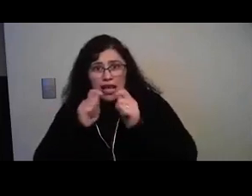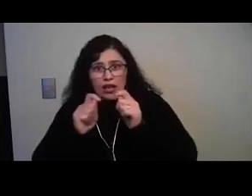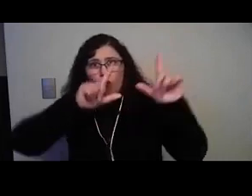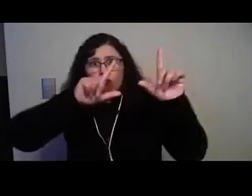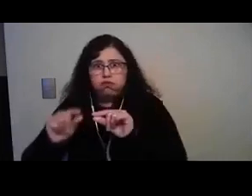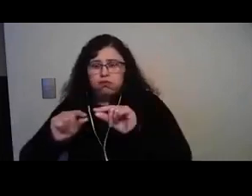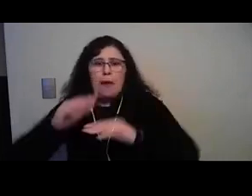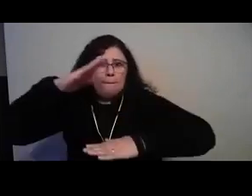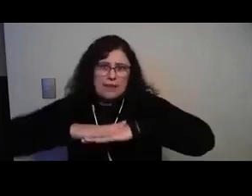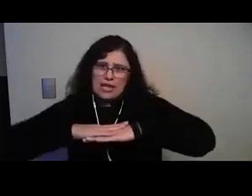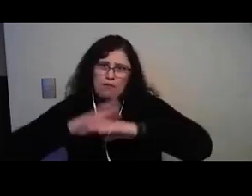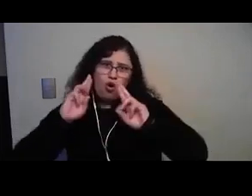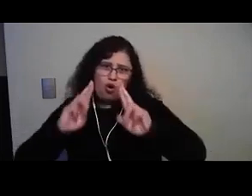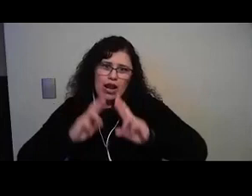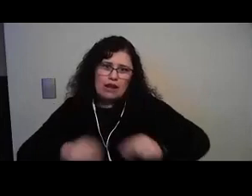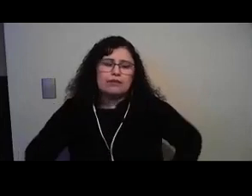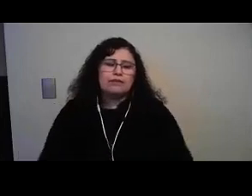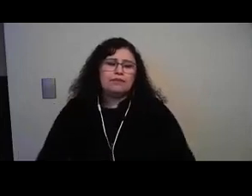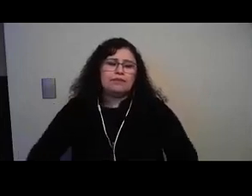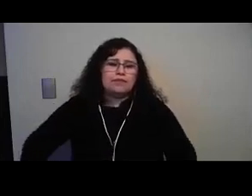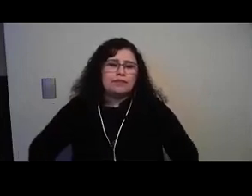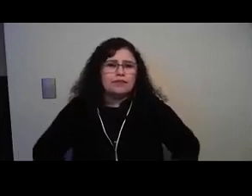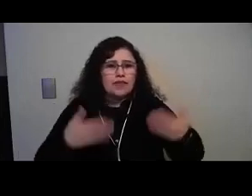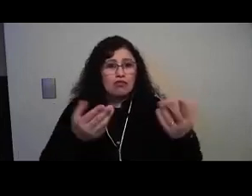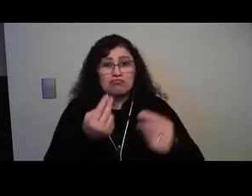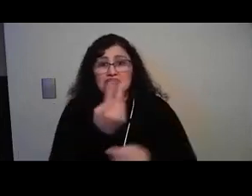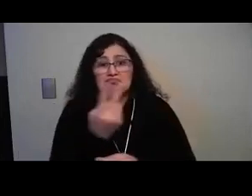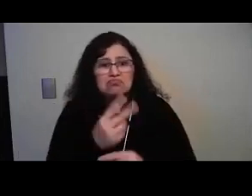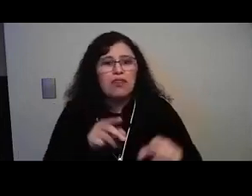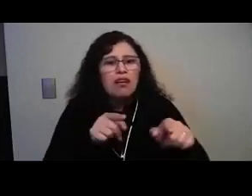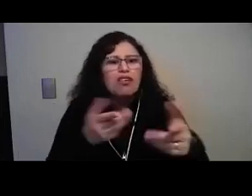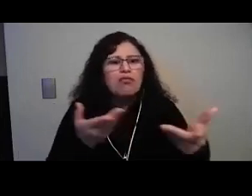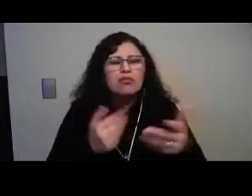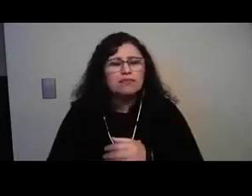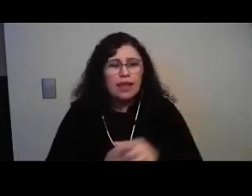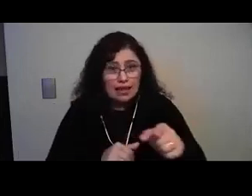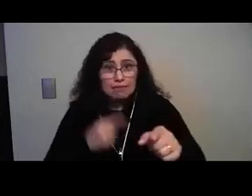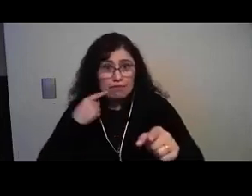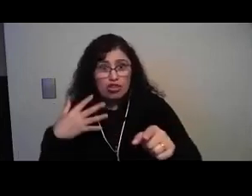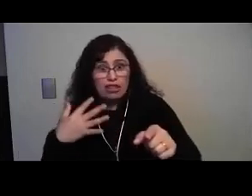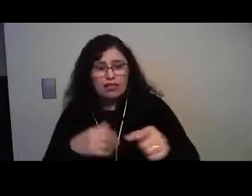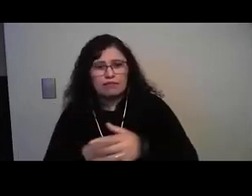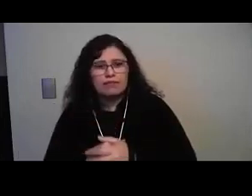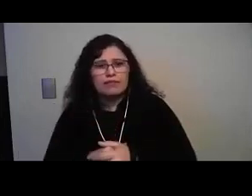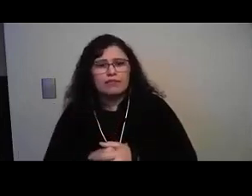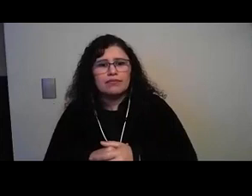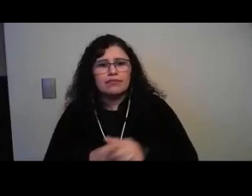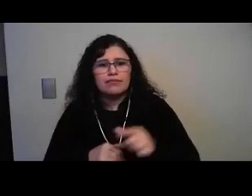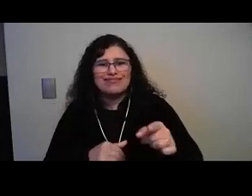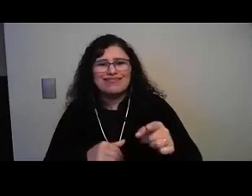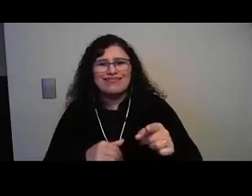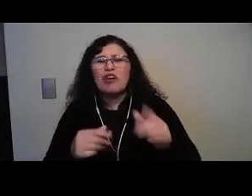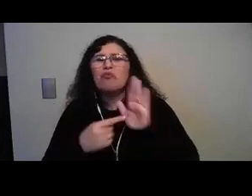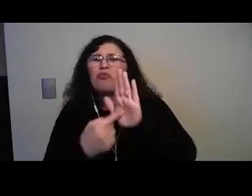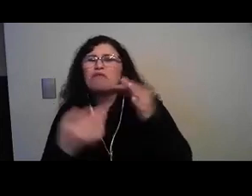posible. Lo mismo, dos imágenes súper sencillas, ya sencillas, pero que son muy gráficas, ya